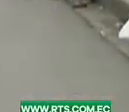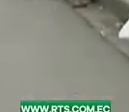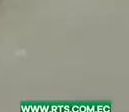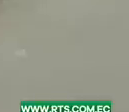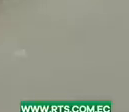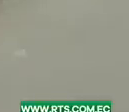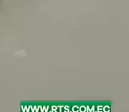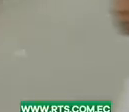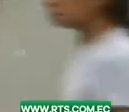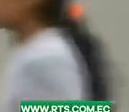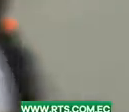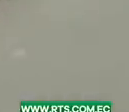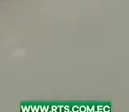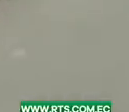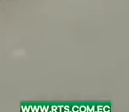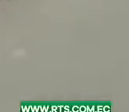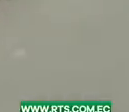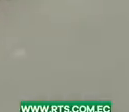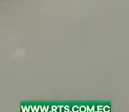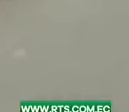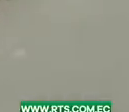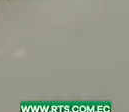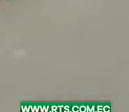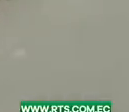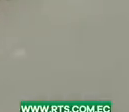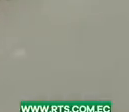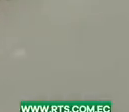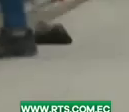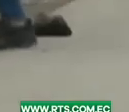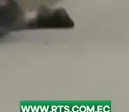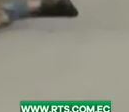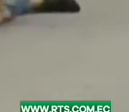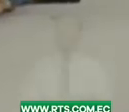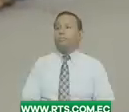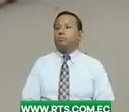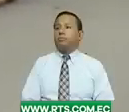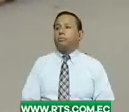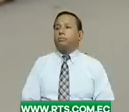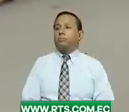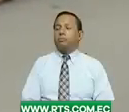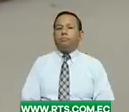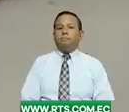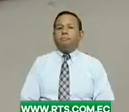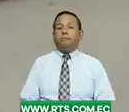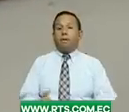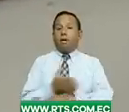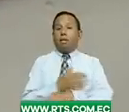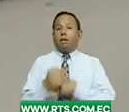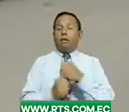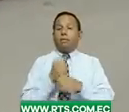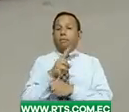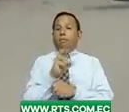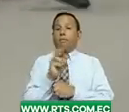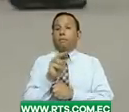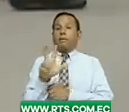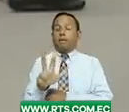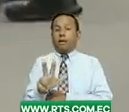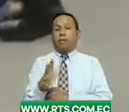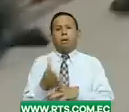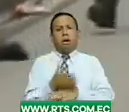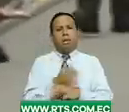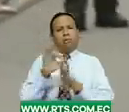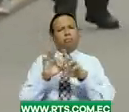séptimo mes del 2023, con cifras alarmantes de muertes violentas. Disparos, se presume que hay disparos y por eso es el fallecimiento de la